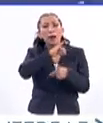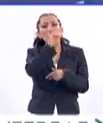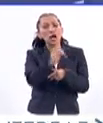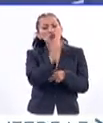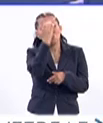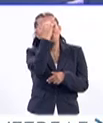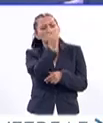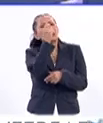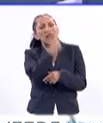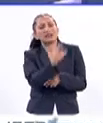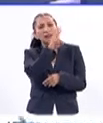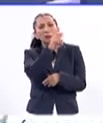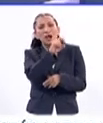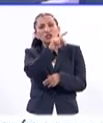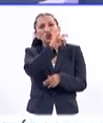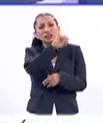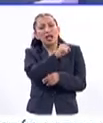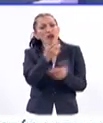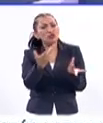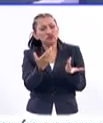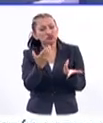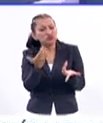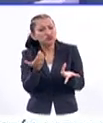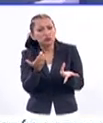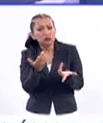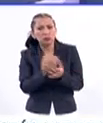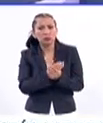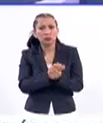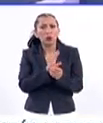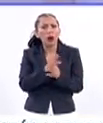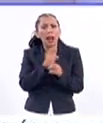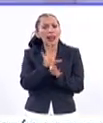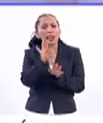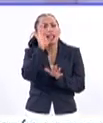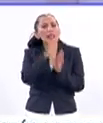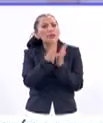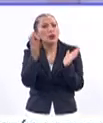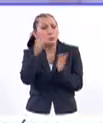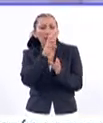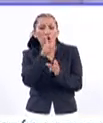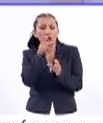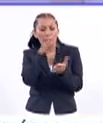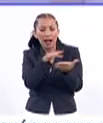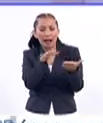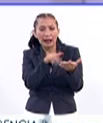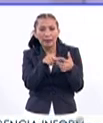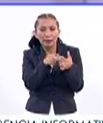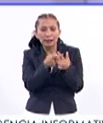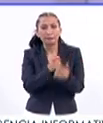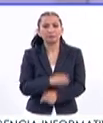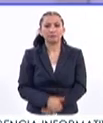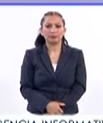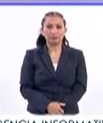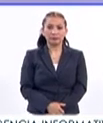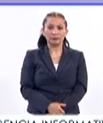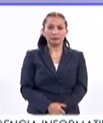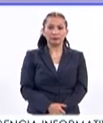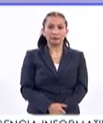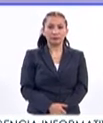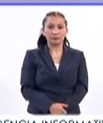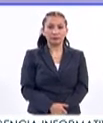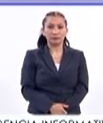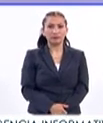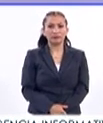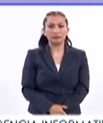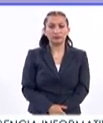ha todavía abarcado, ¿cuál es el libro que recomendarías para iniciantes? Mira, te